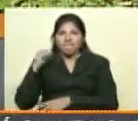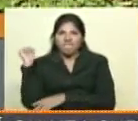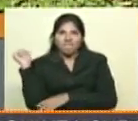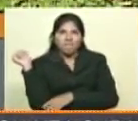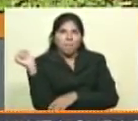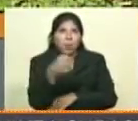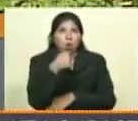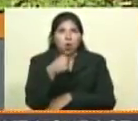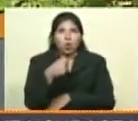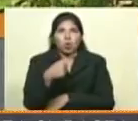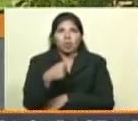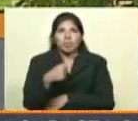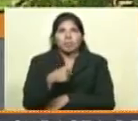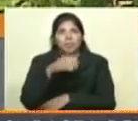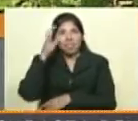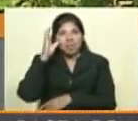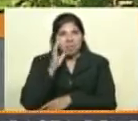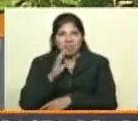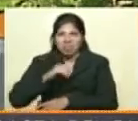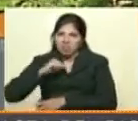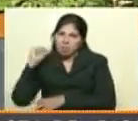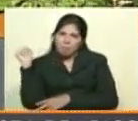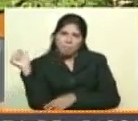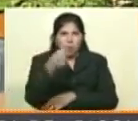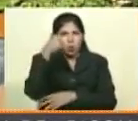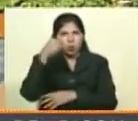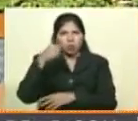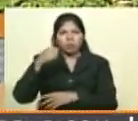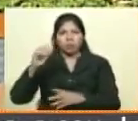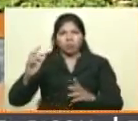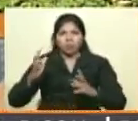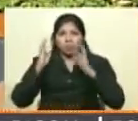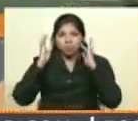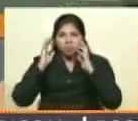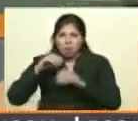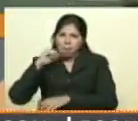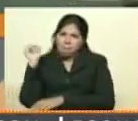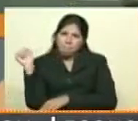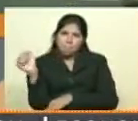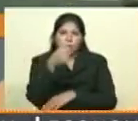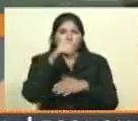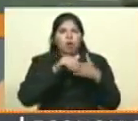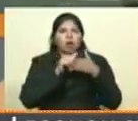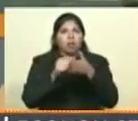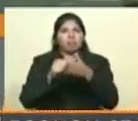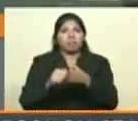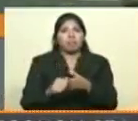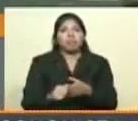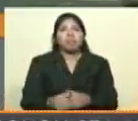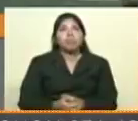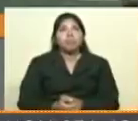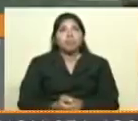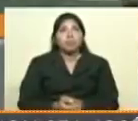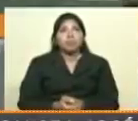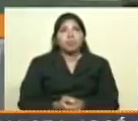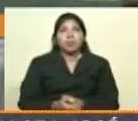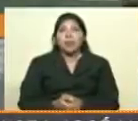Ramos Alup, a Capriles Radosky, a Julio Borges. Salir y decirle, ya voté, Julio Borges. Vete